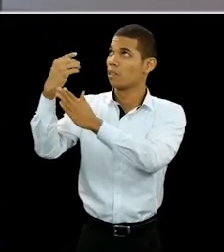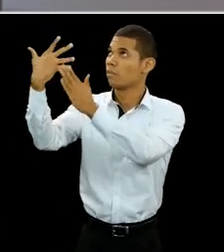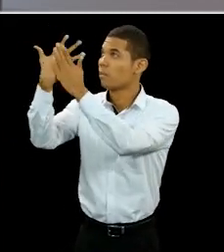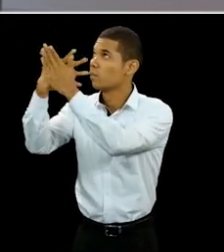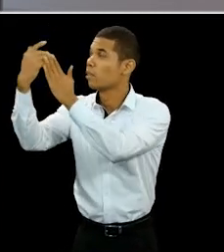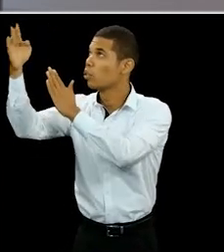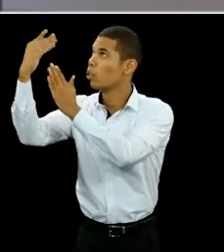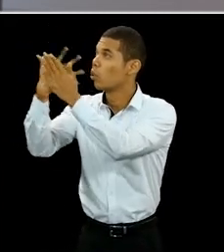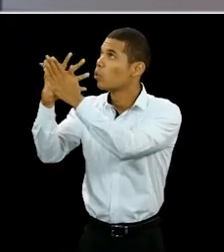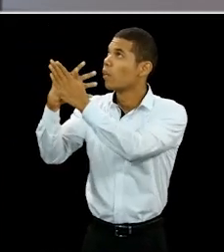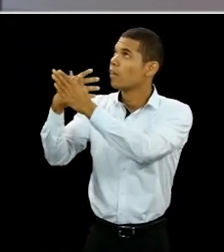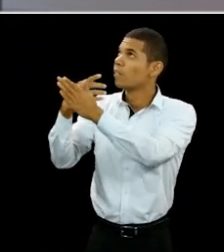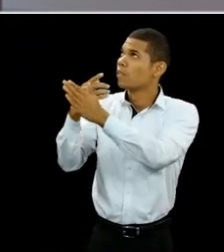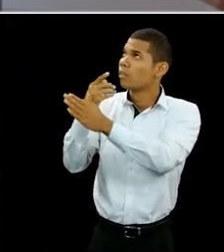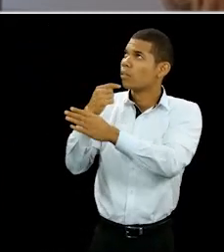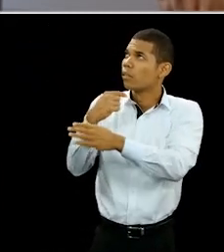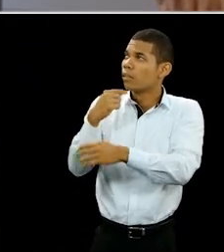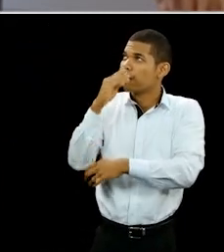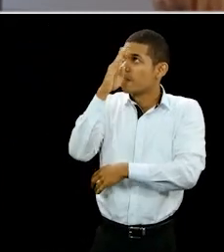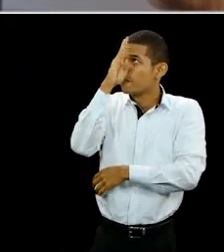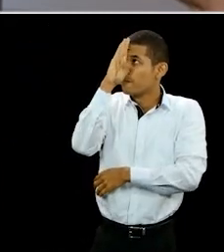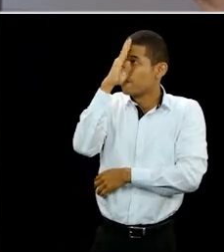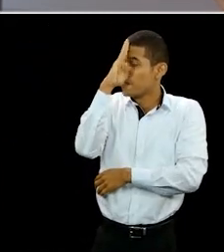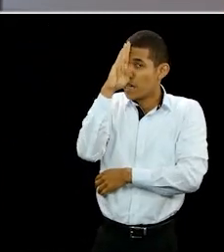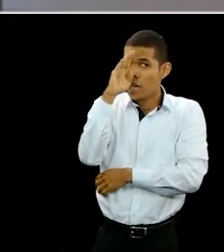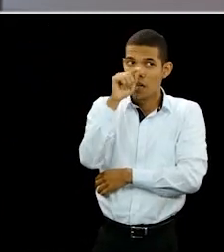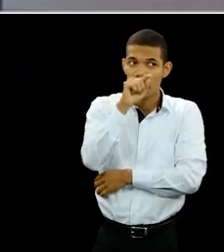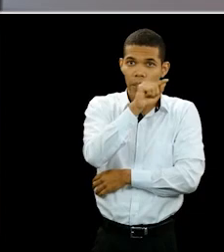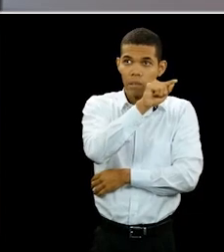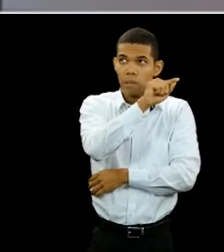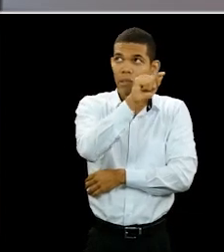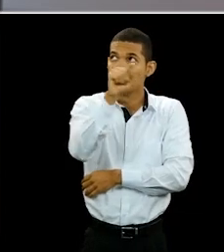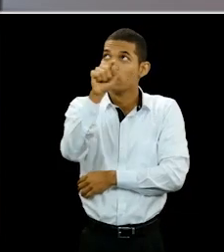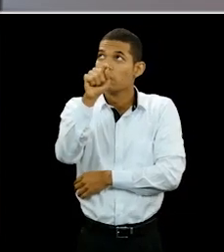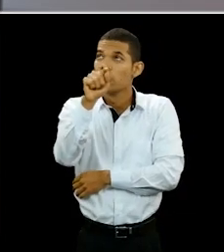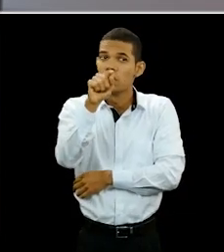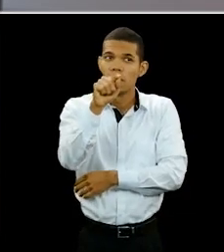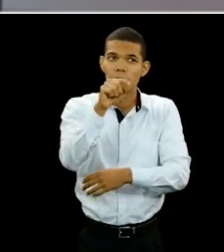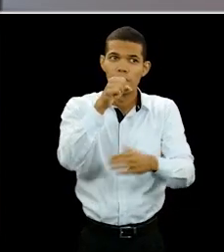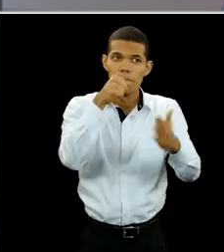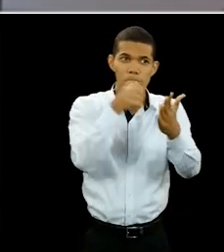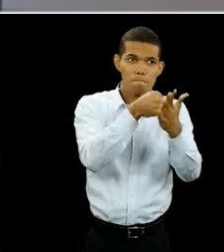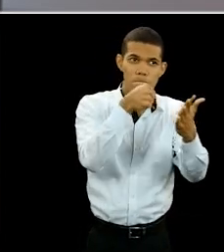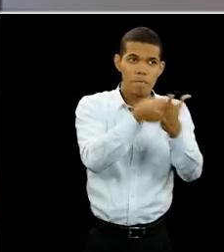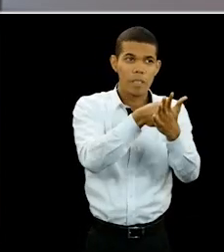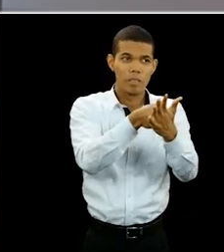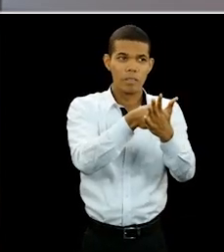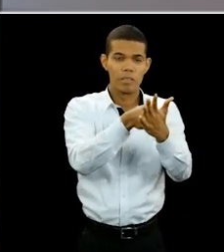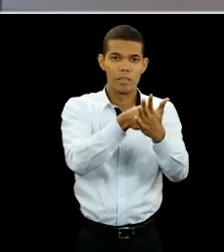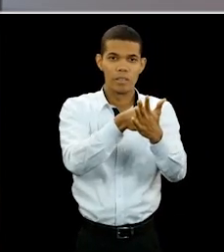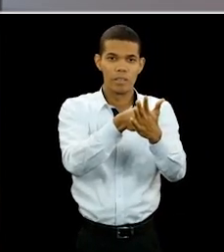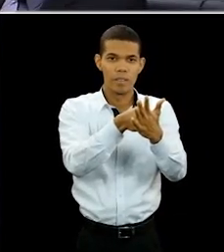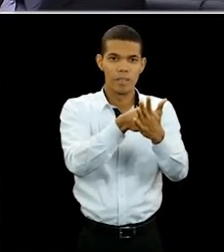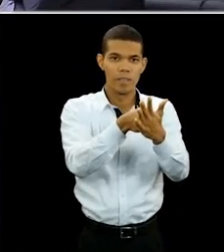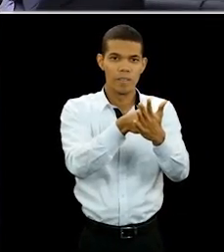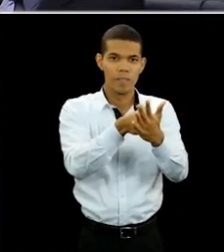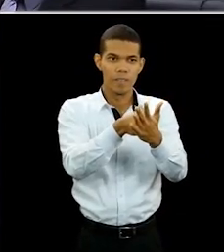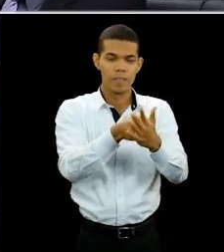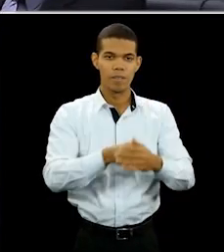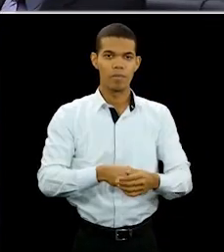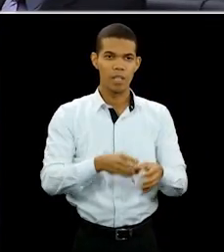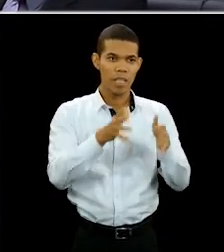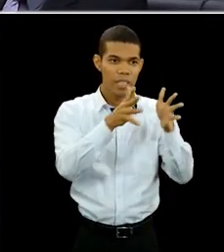los líderes tenía que ir en contra de las naciones de los poderes en ese entonces pero Dios le dice mir yo voy a estar contigo y